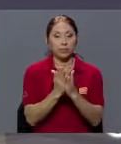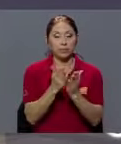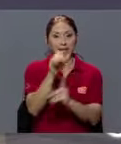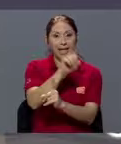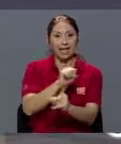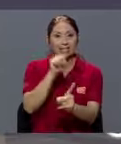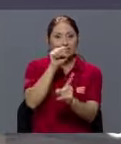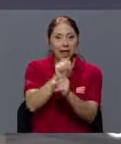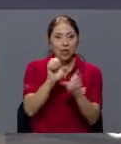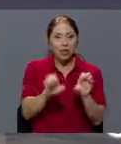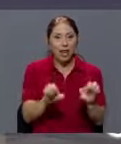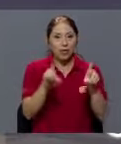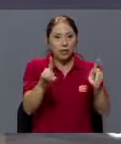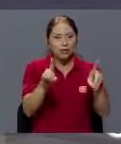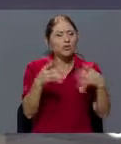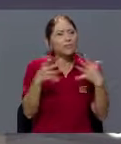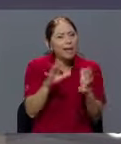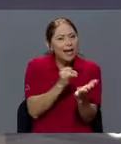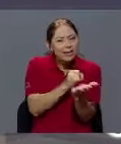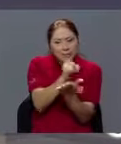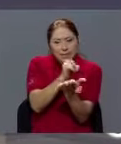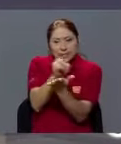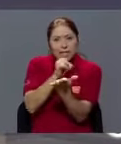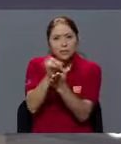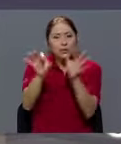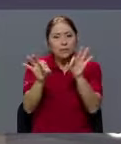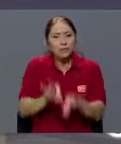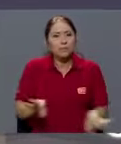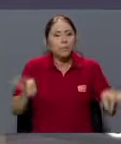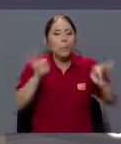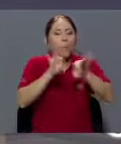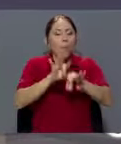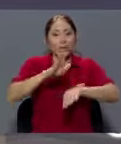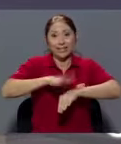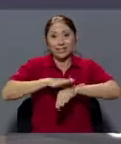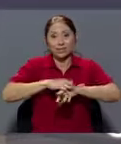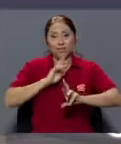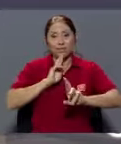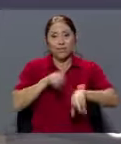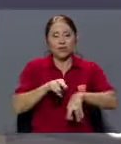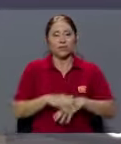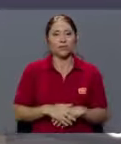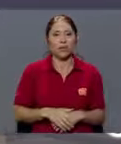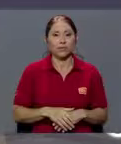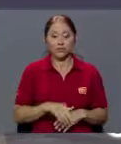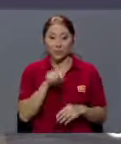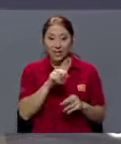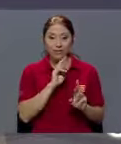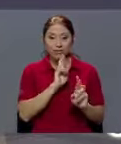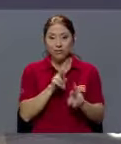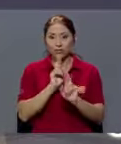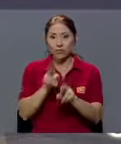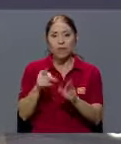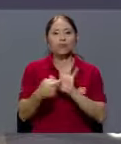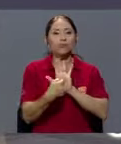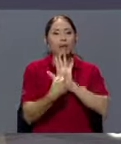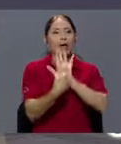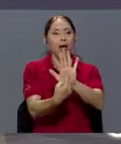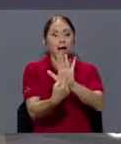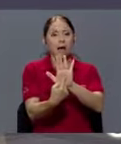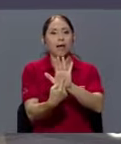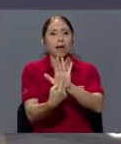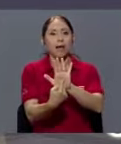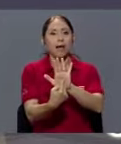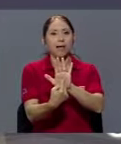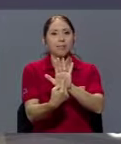El Estado de la Educación ha hecho importantes investigaciones respecto a los resultados. Estos resultados pues